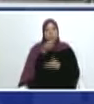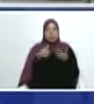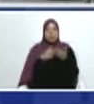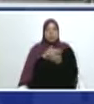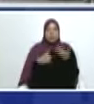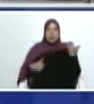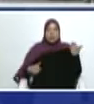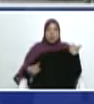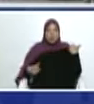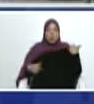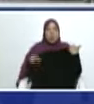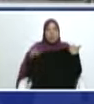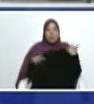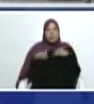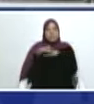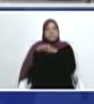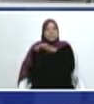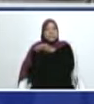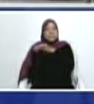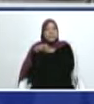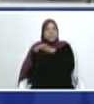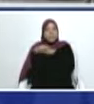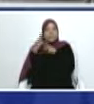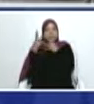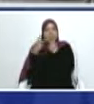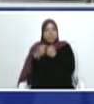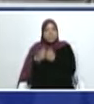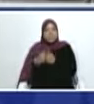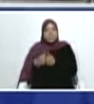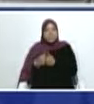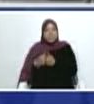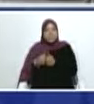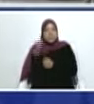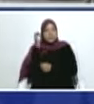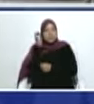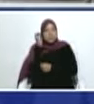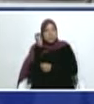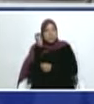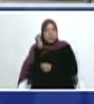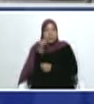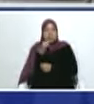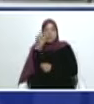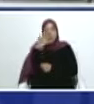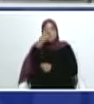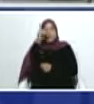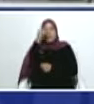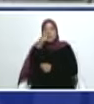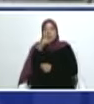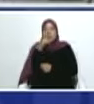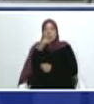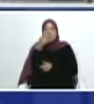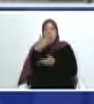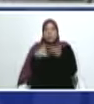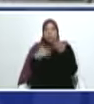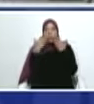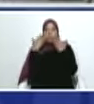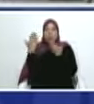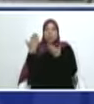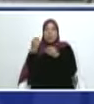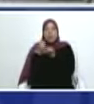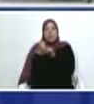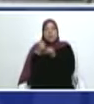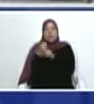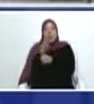de Finanzas, allí con la gente. Ahí veo en la toma a Néstor Reverol Torres, vicepresidente de Obras